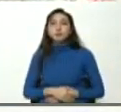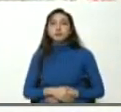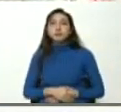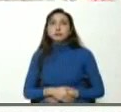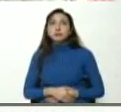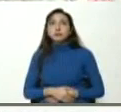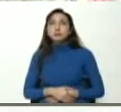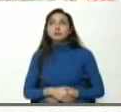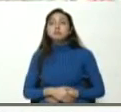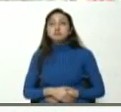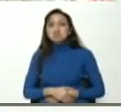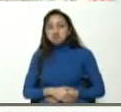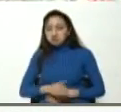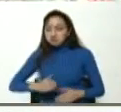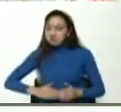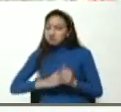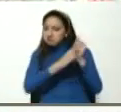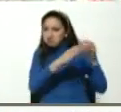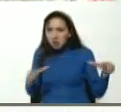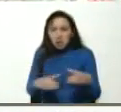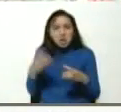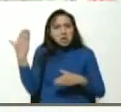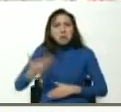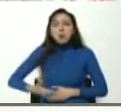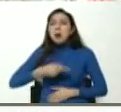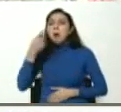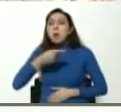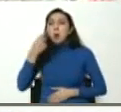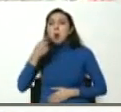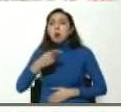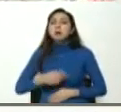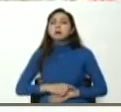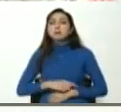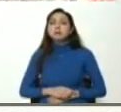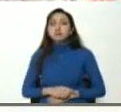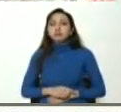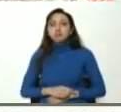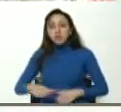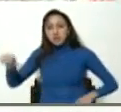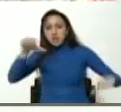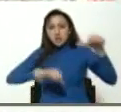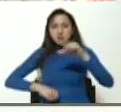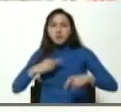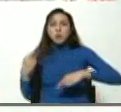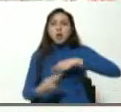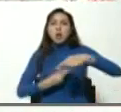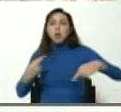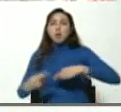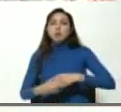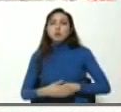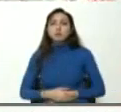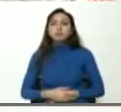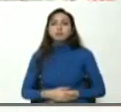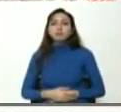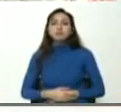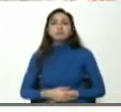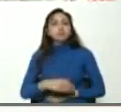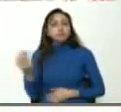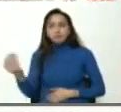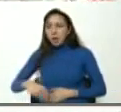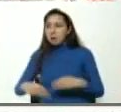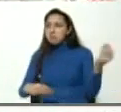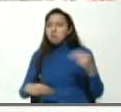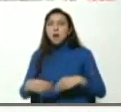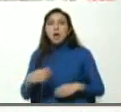es una dirección es un alto mando político científico de la revolución cada vez más científicos